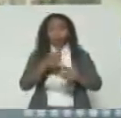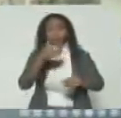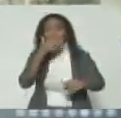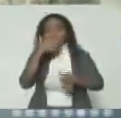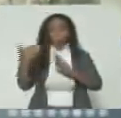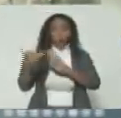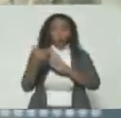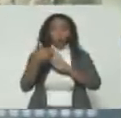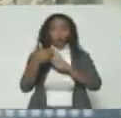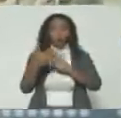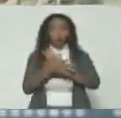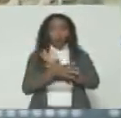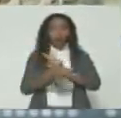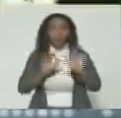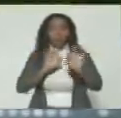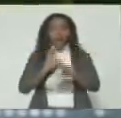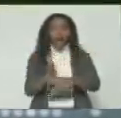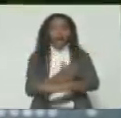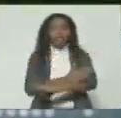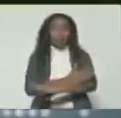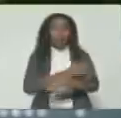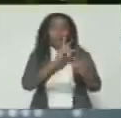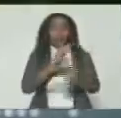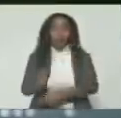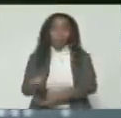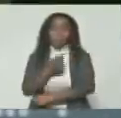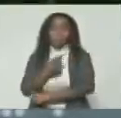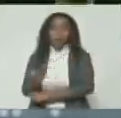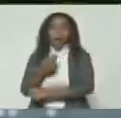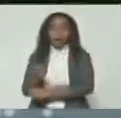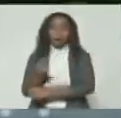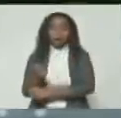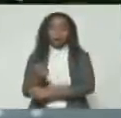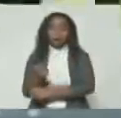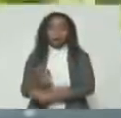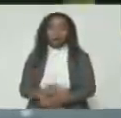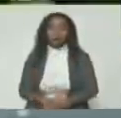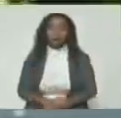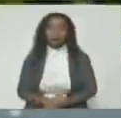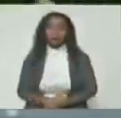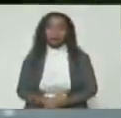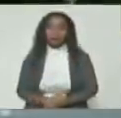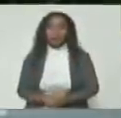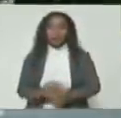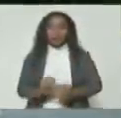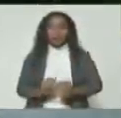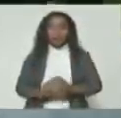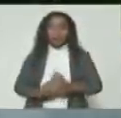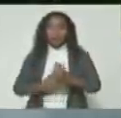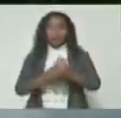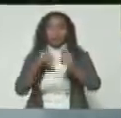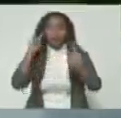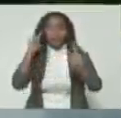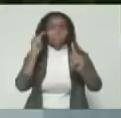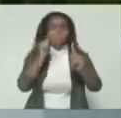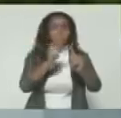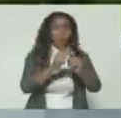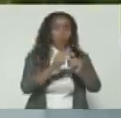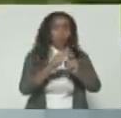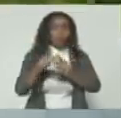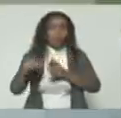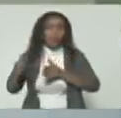se prepararon con tiempo, se financiaron y se dirigieron por